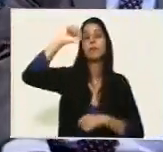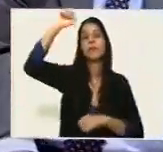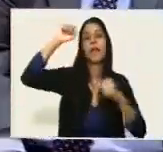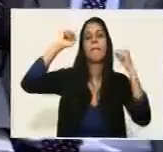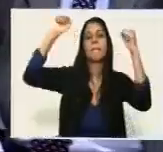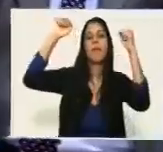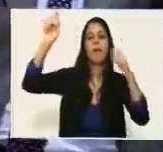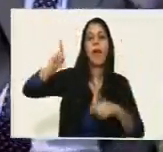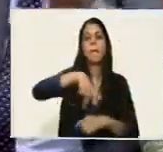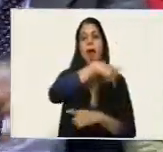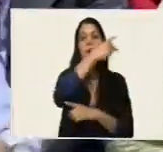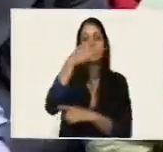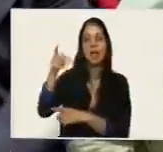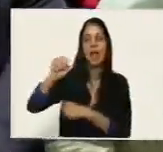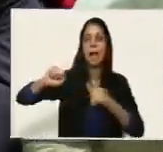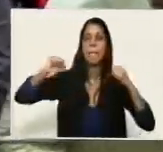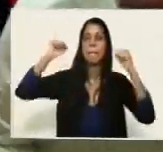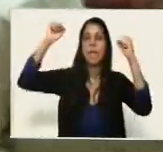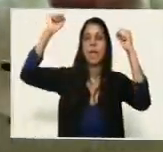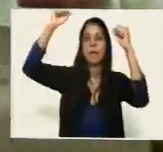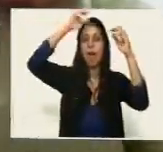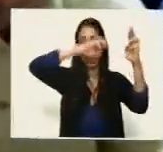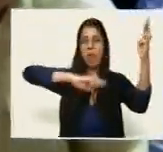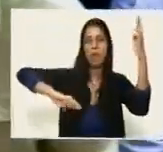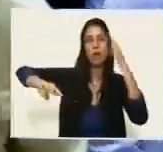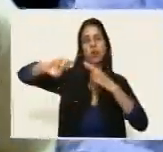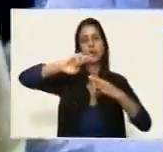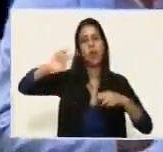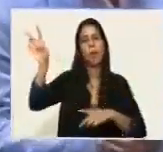patria! ¡Viva la revolución